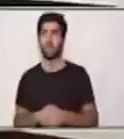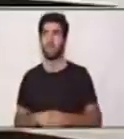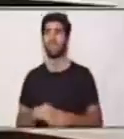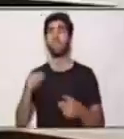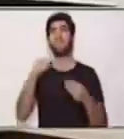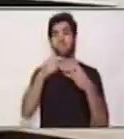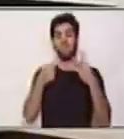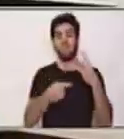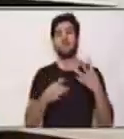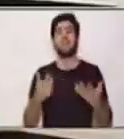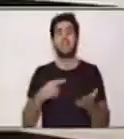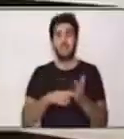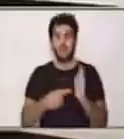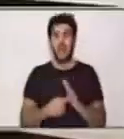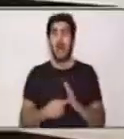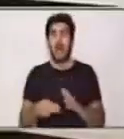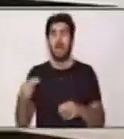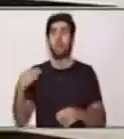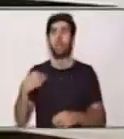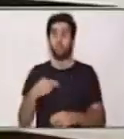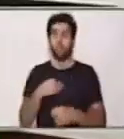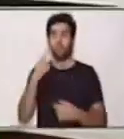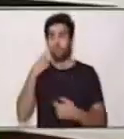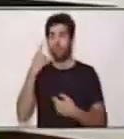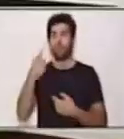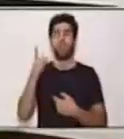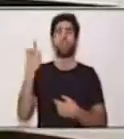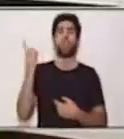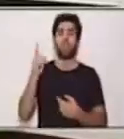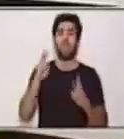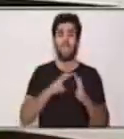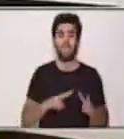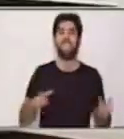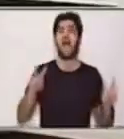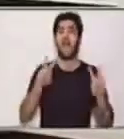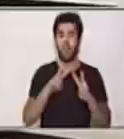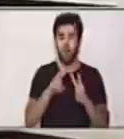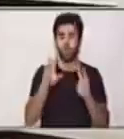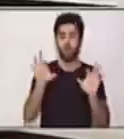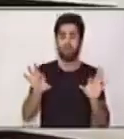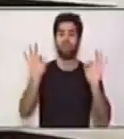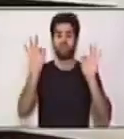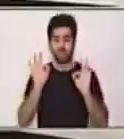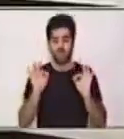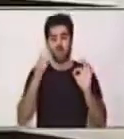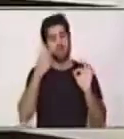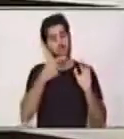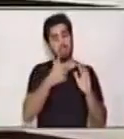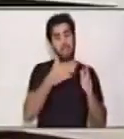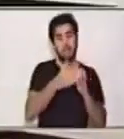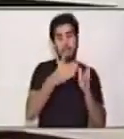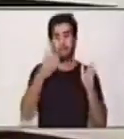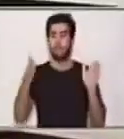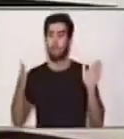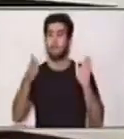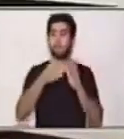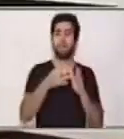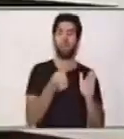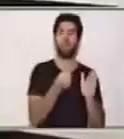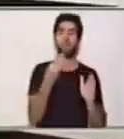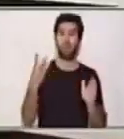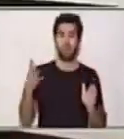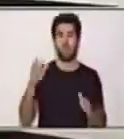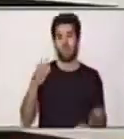a representar hacia qué valor se está dirigiendo el promedio en valor